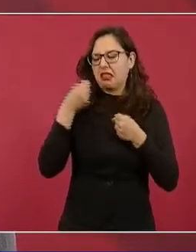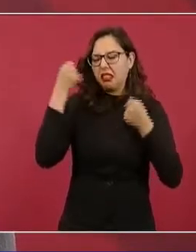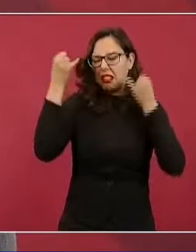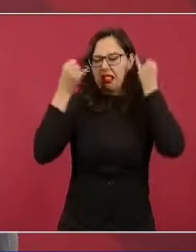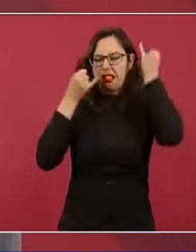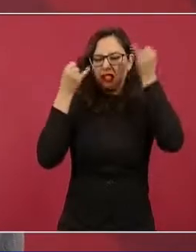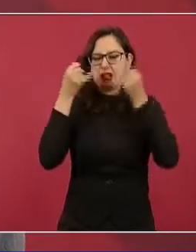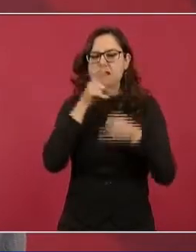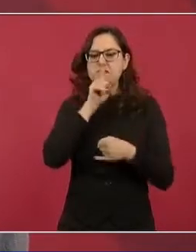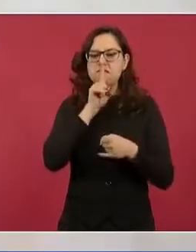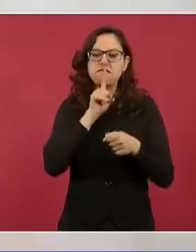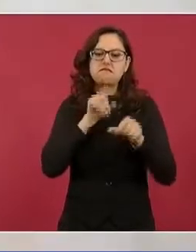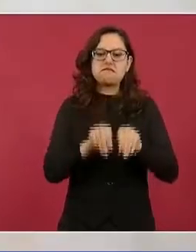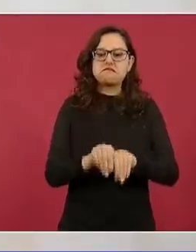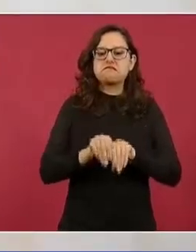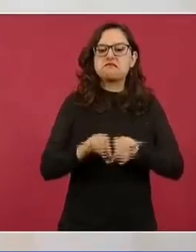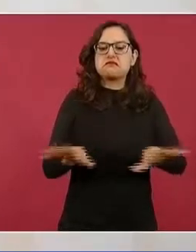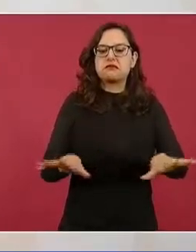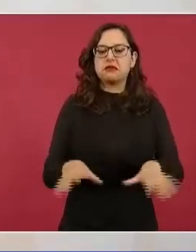que aplican,